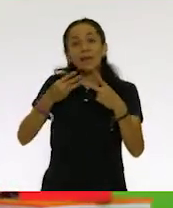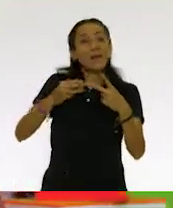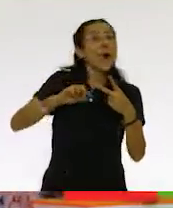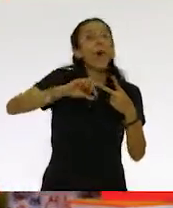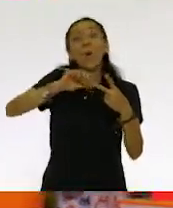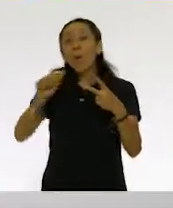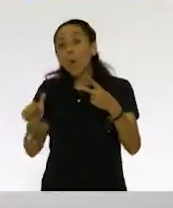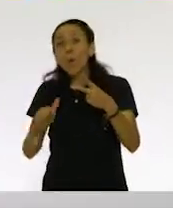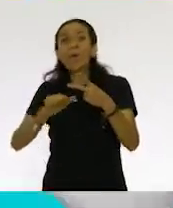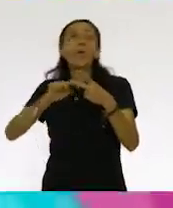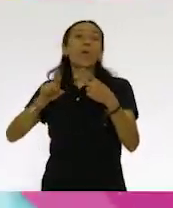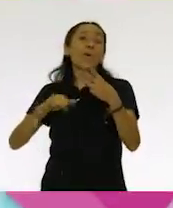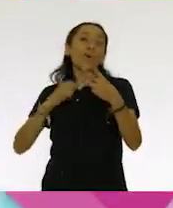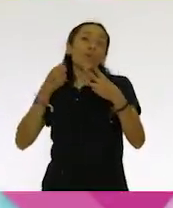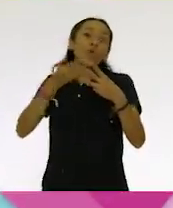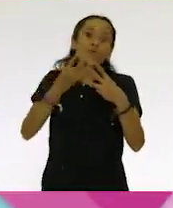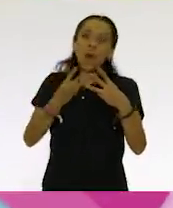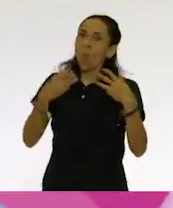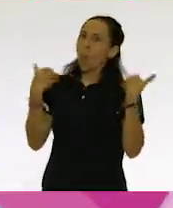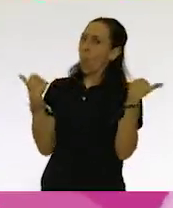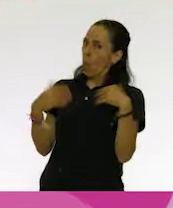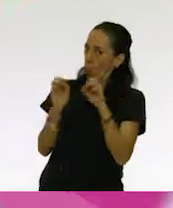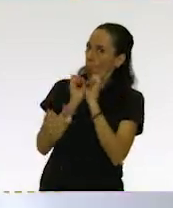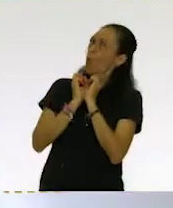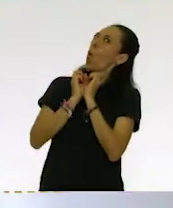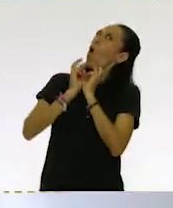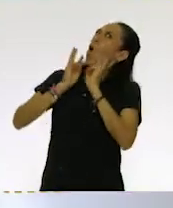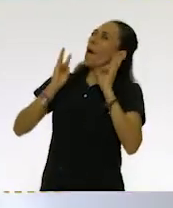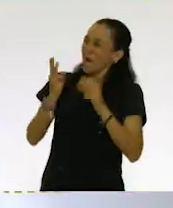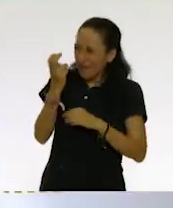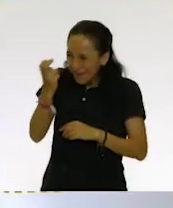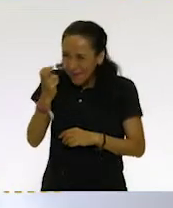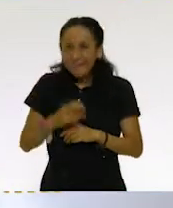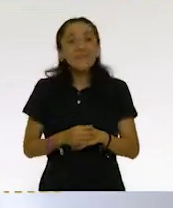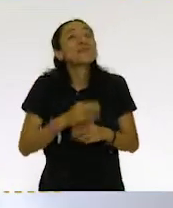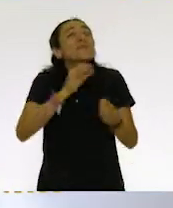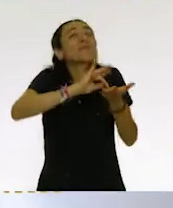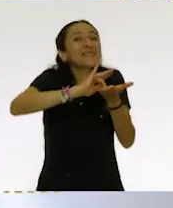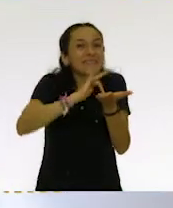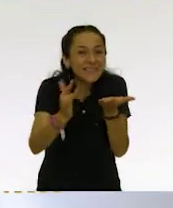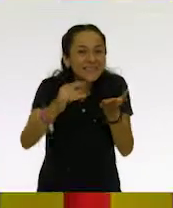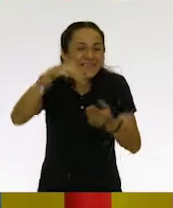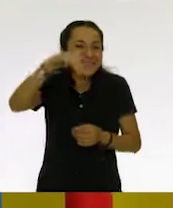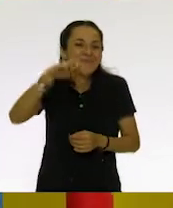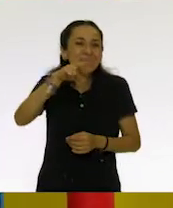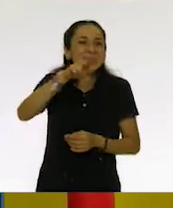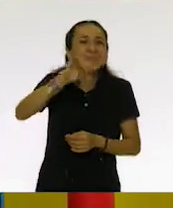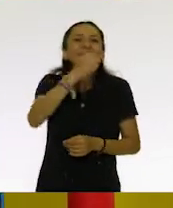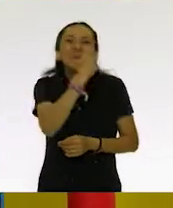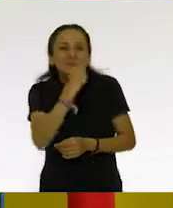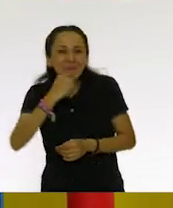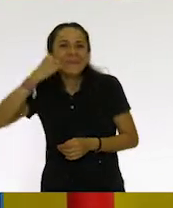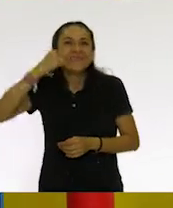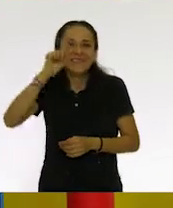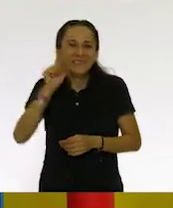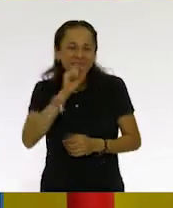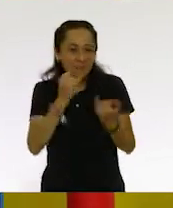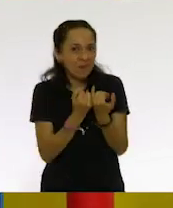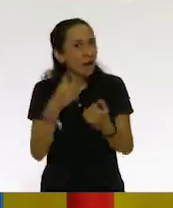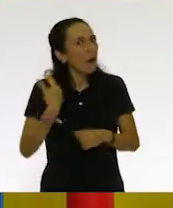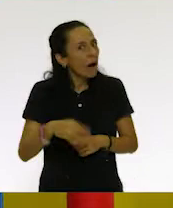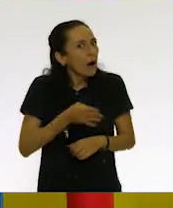Así es, Zohar. Gracias, Moni Zohar. Gracias. Qué bueno que Sohar preguntó lo